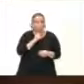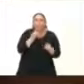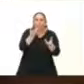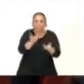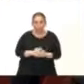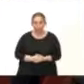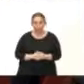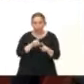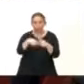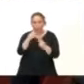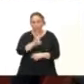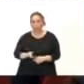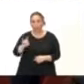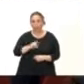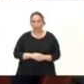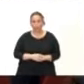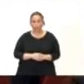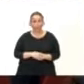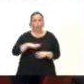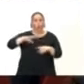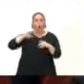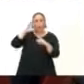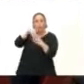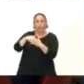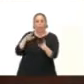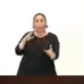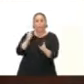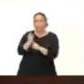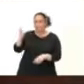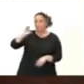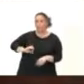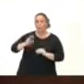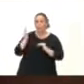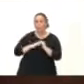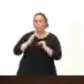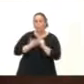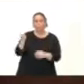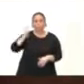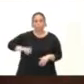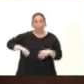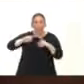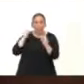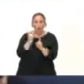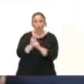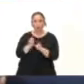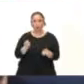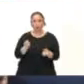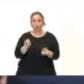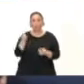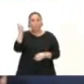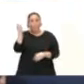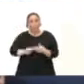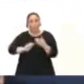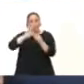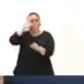que votaron en contra del salario mínimo interprofesional? ¿Cómo han votado